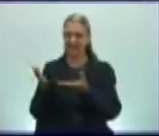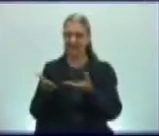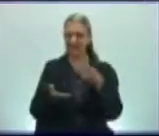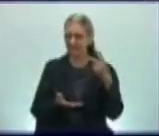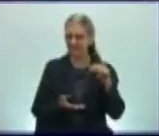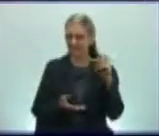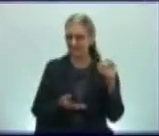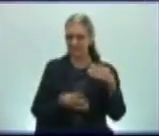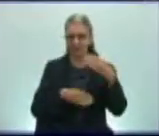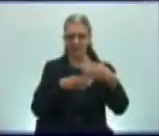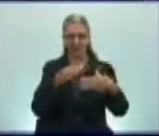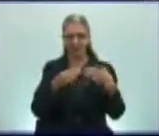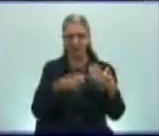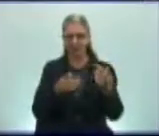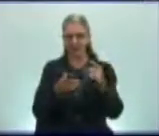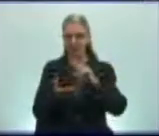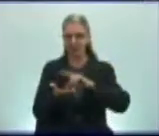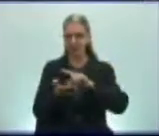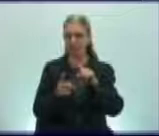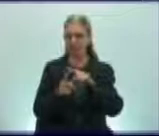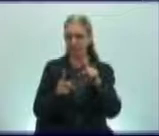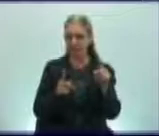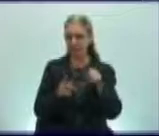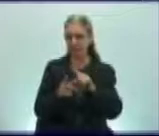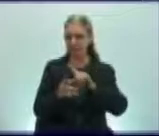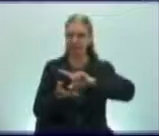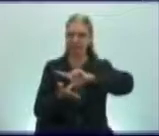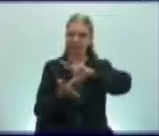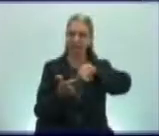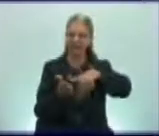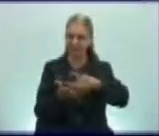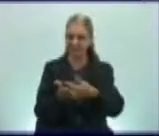Ejercicios y problemas de longitud de la circunferencia.